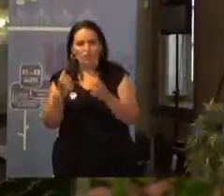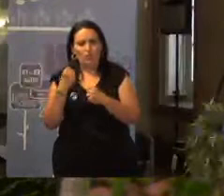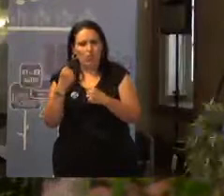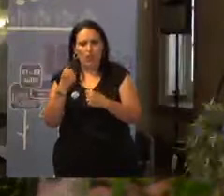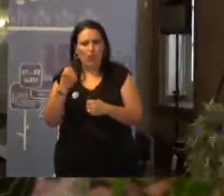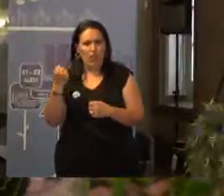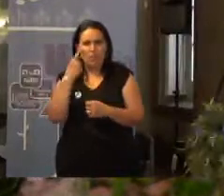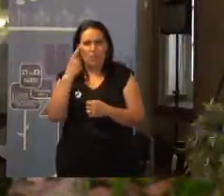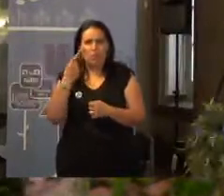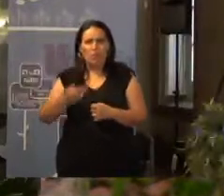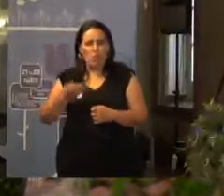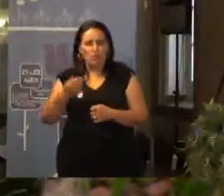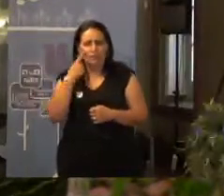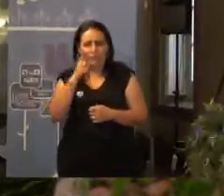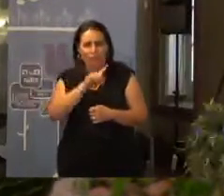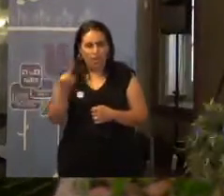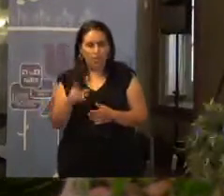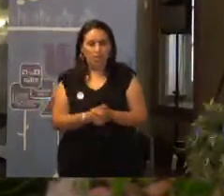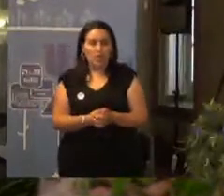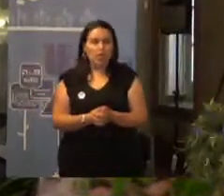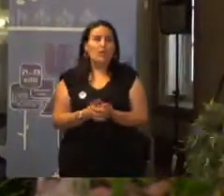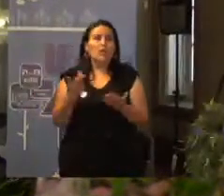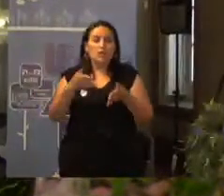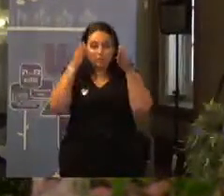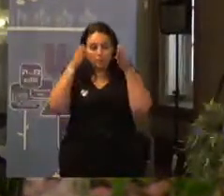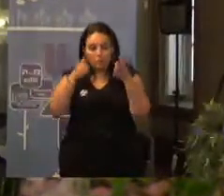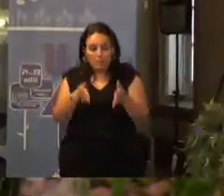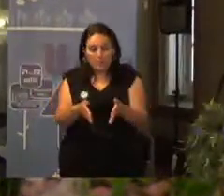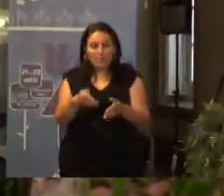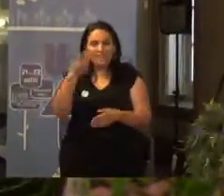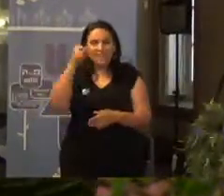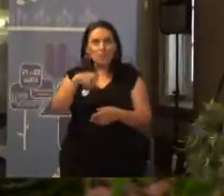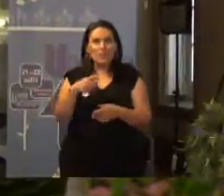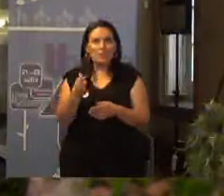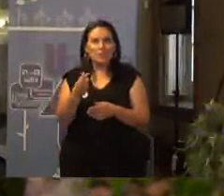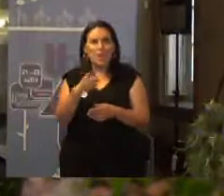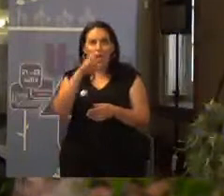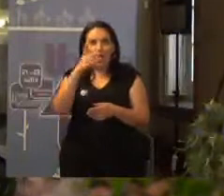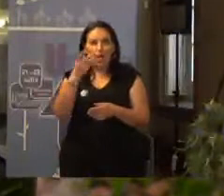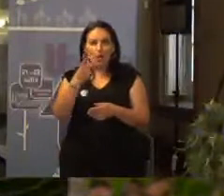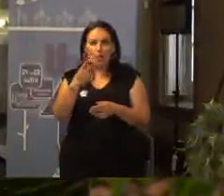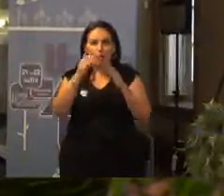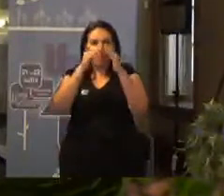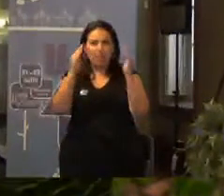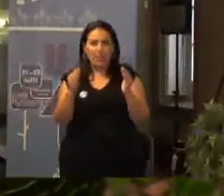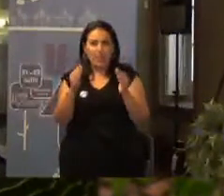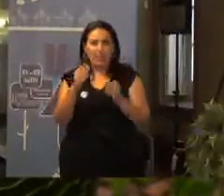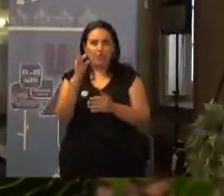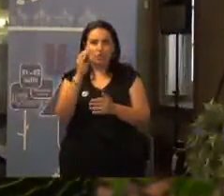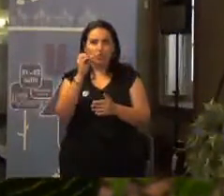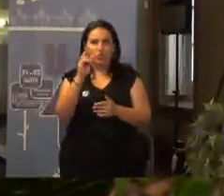forza bestial. E se queremos tamén máis preto, pois temos o caso da mina de Touro, ou antes da mina de Touro, Corcoesto, non?